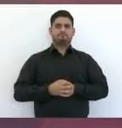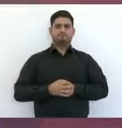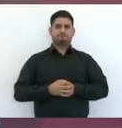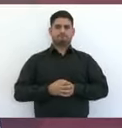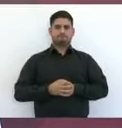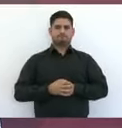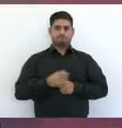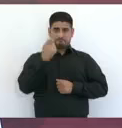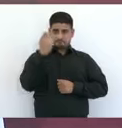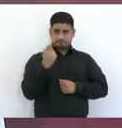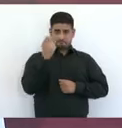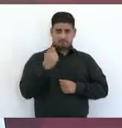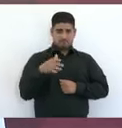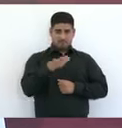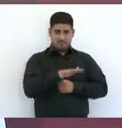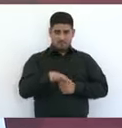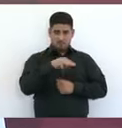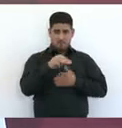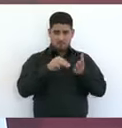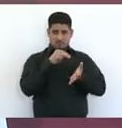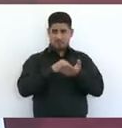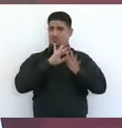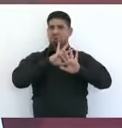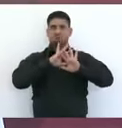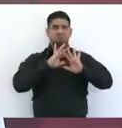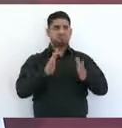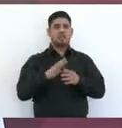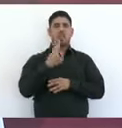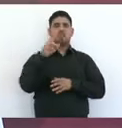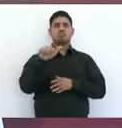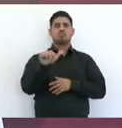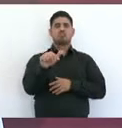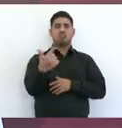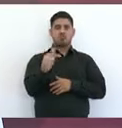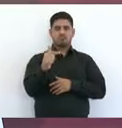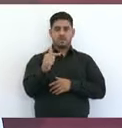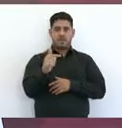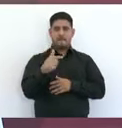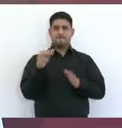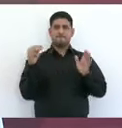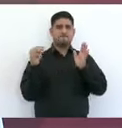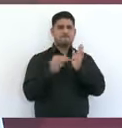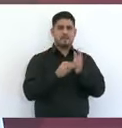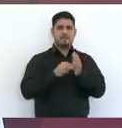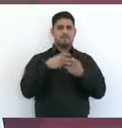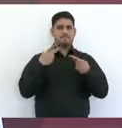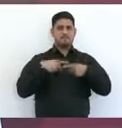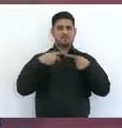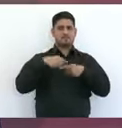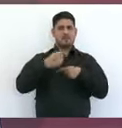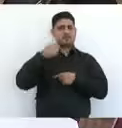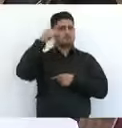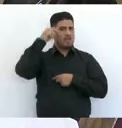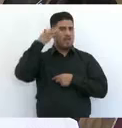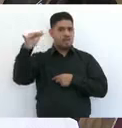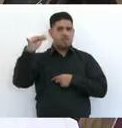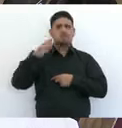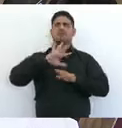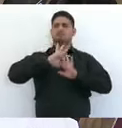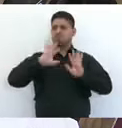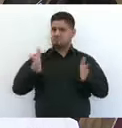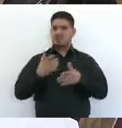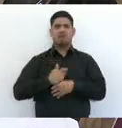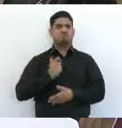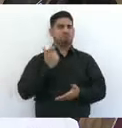municipios, me es grato reportarle que ya son 12.000 adultos mayores de 65 años en adelante que reciben su